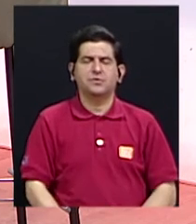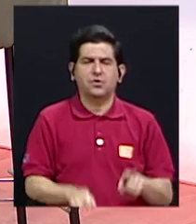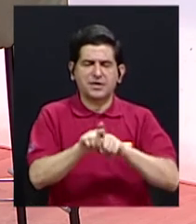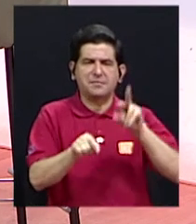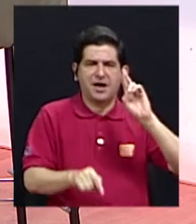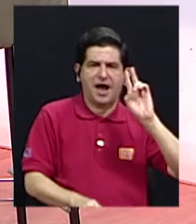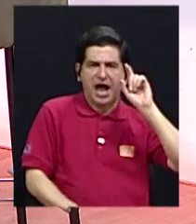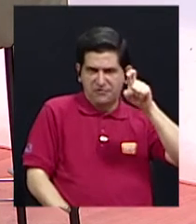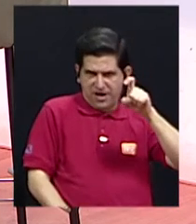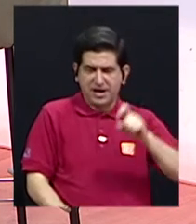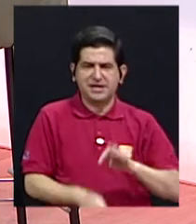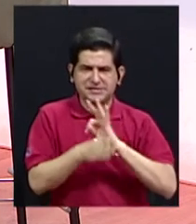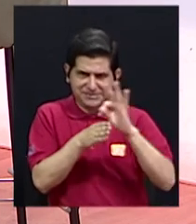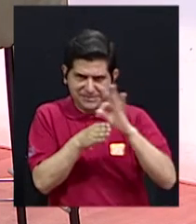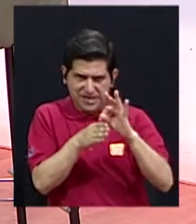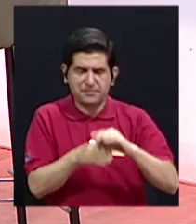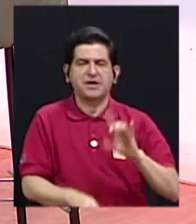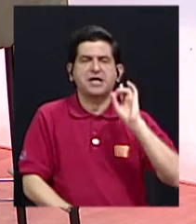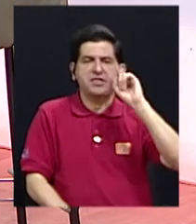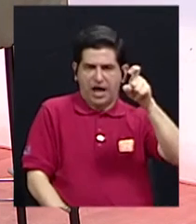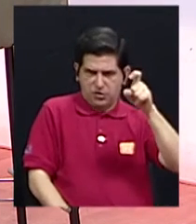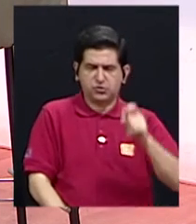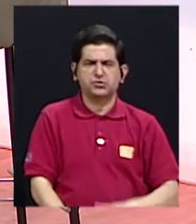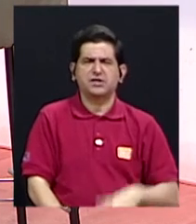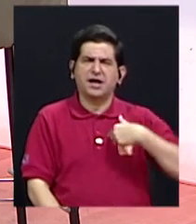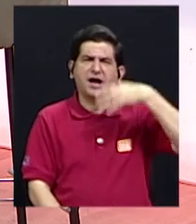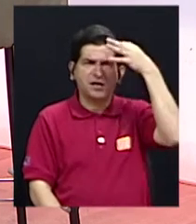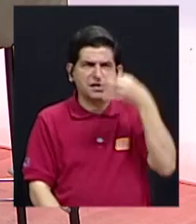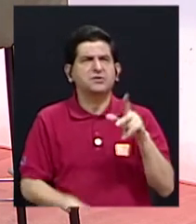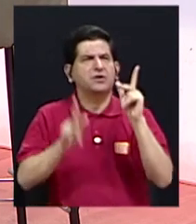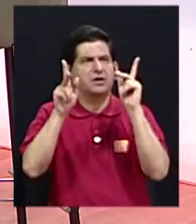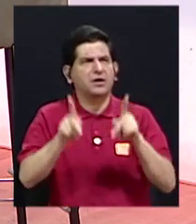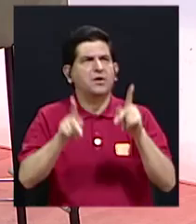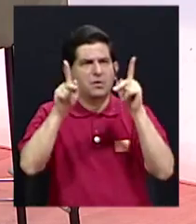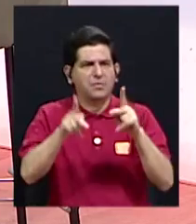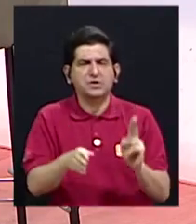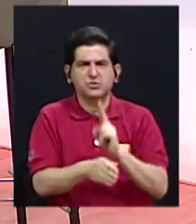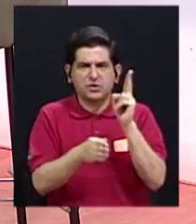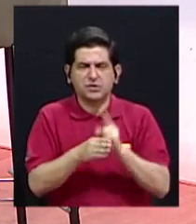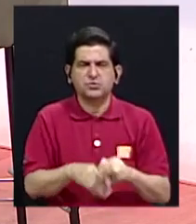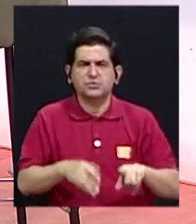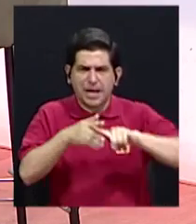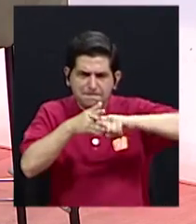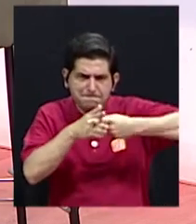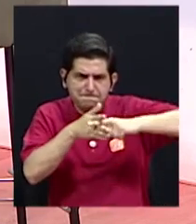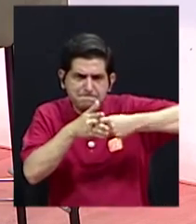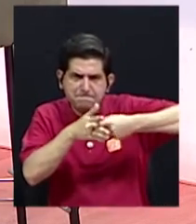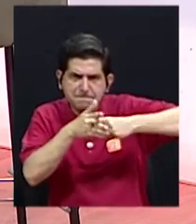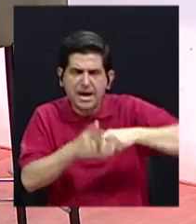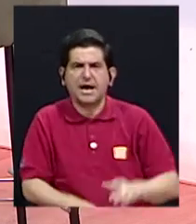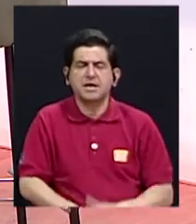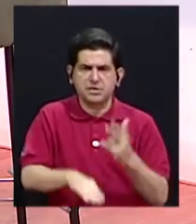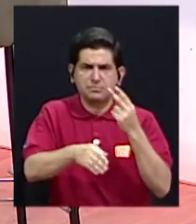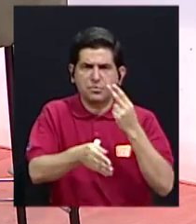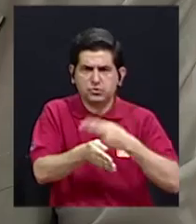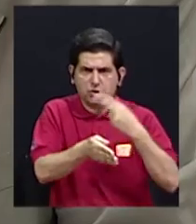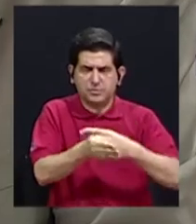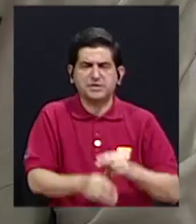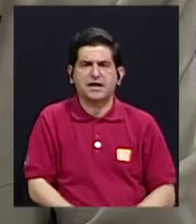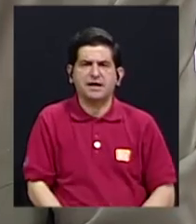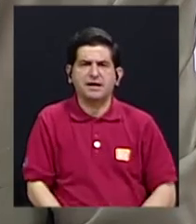imagenología terapéutica y diagnóstica que me parece que es como la gente que los aparatos de facilitarle